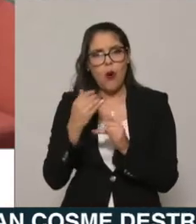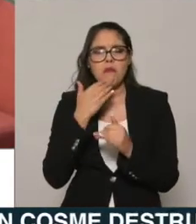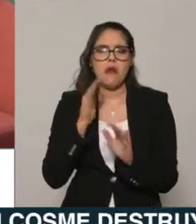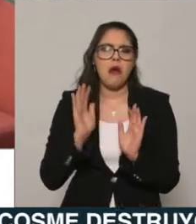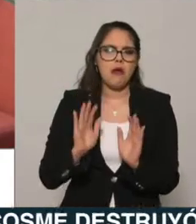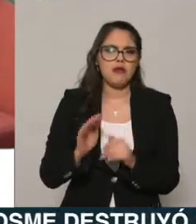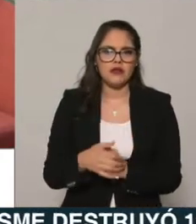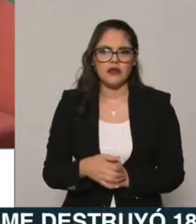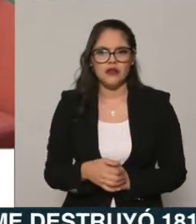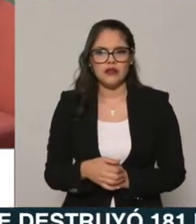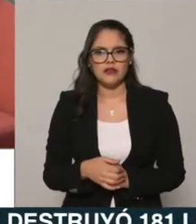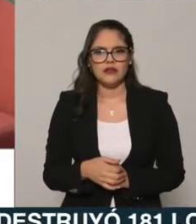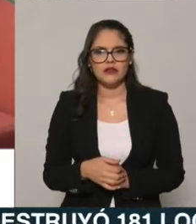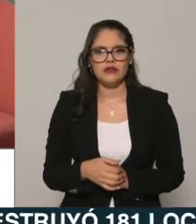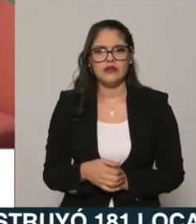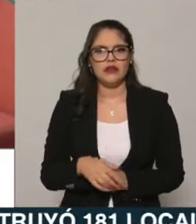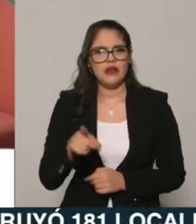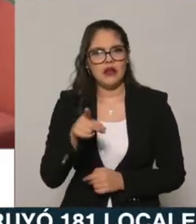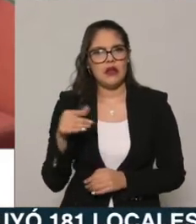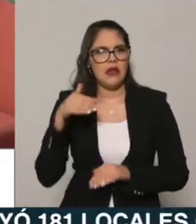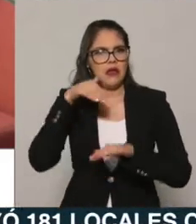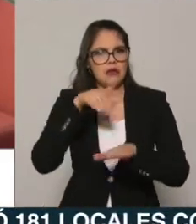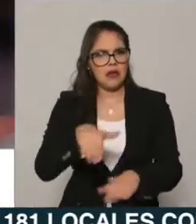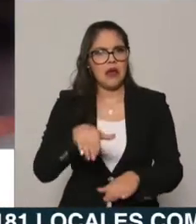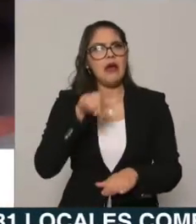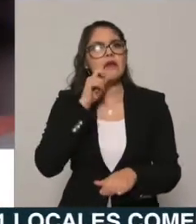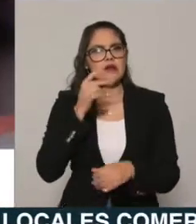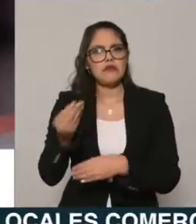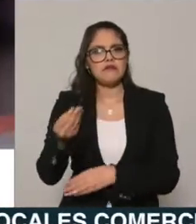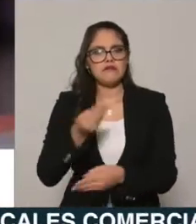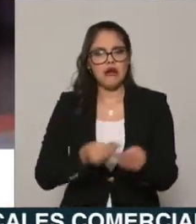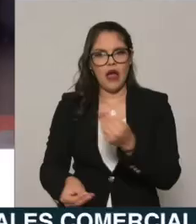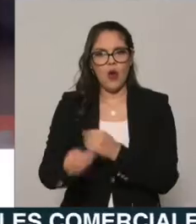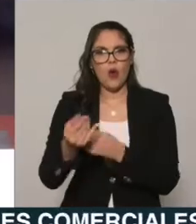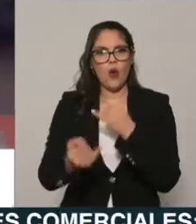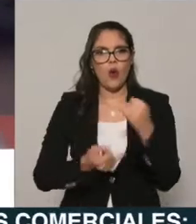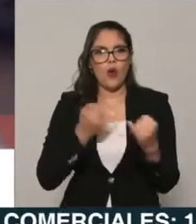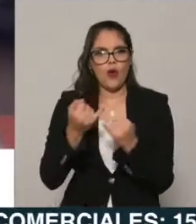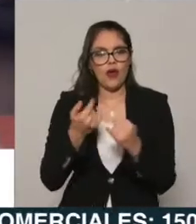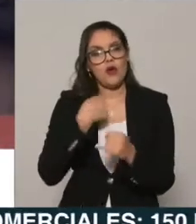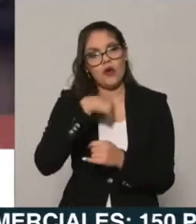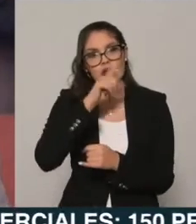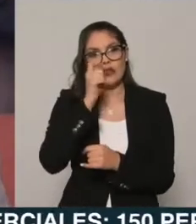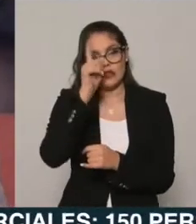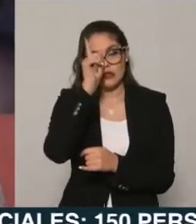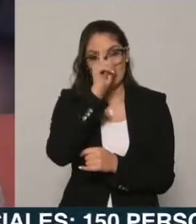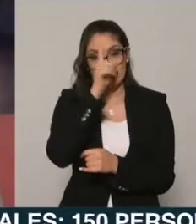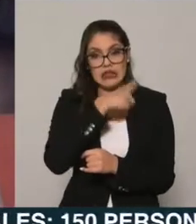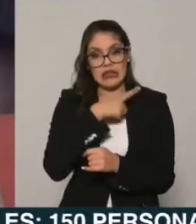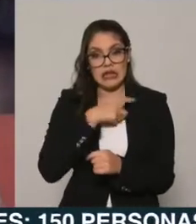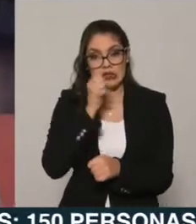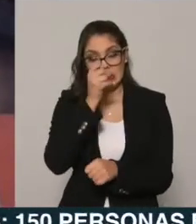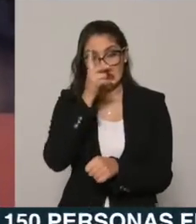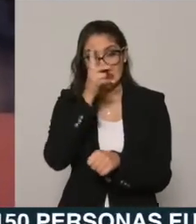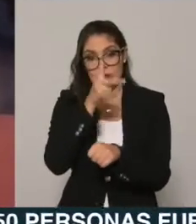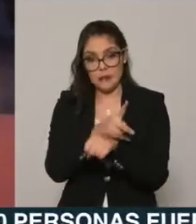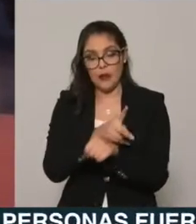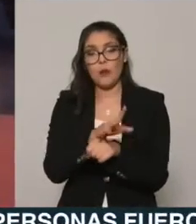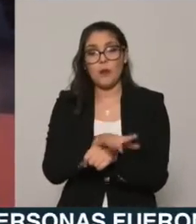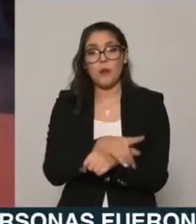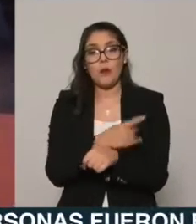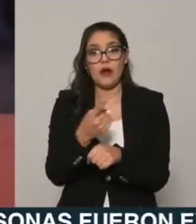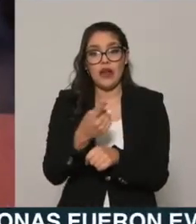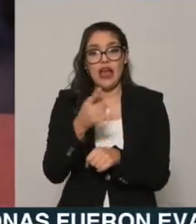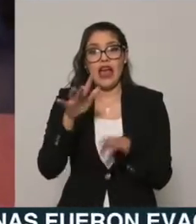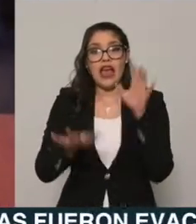Pues no, llegan a taquilla y ahí entregan el juguete. Lo que sí les recomendamos es que lleguen temprano, más que nada porque